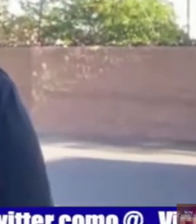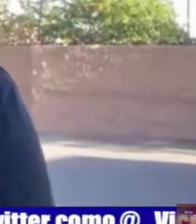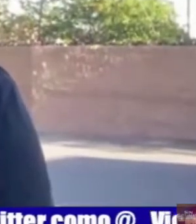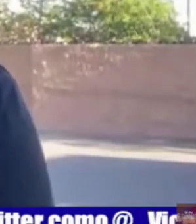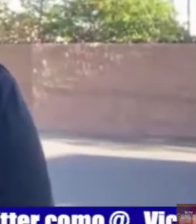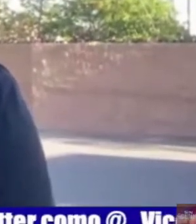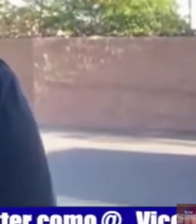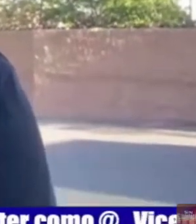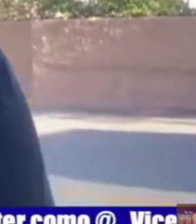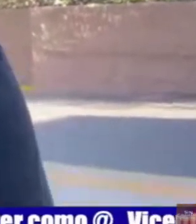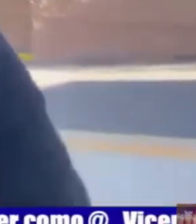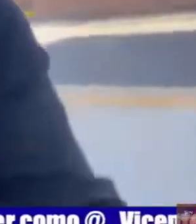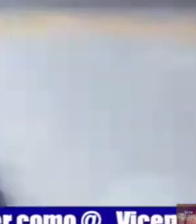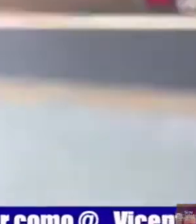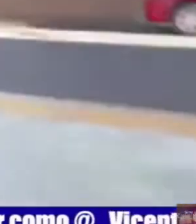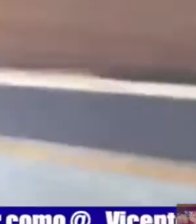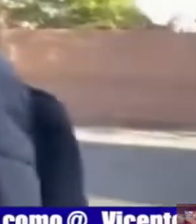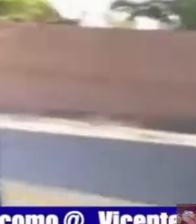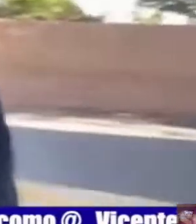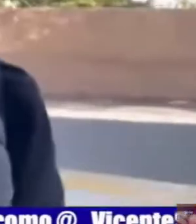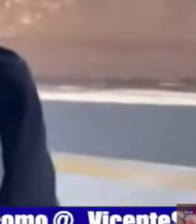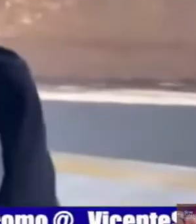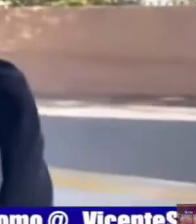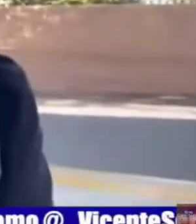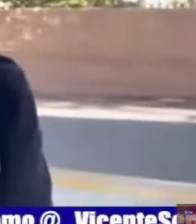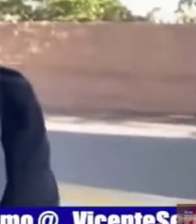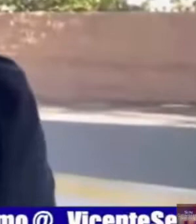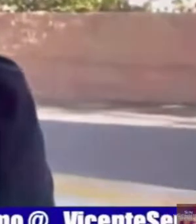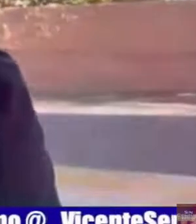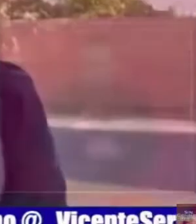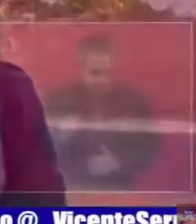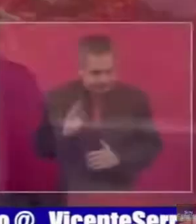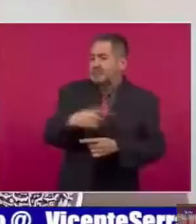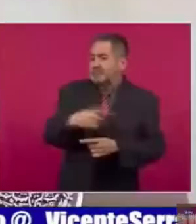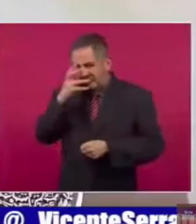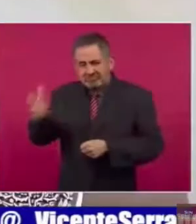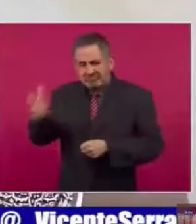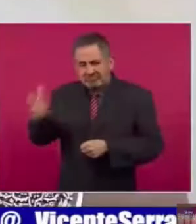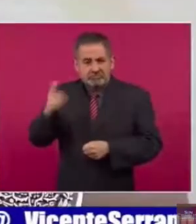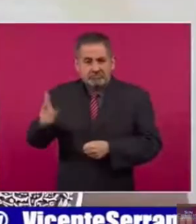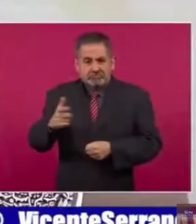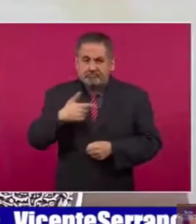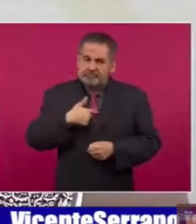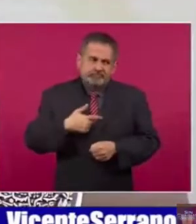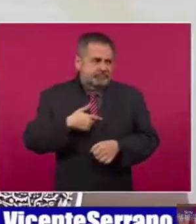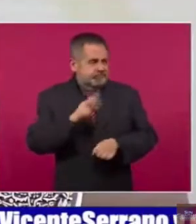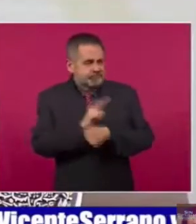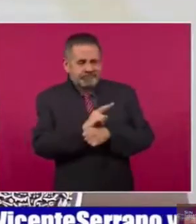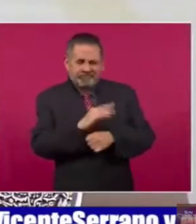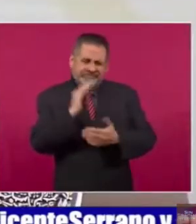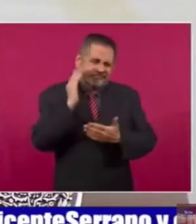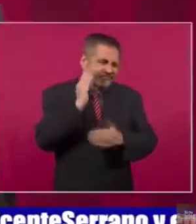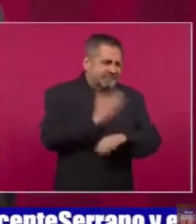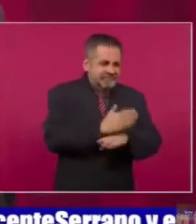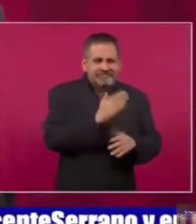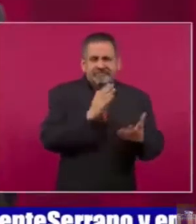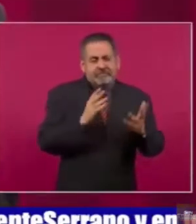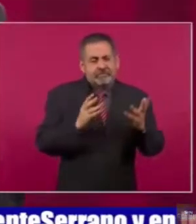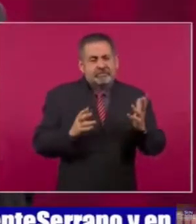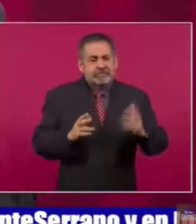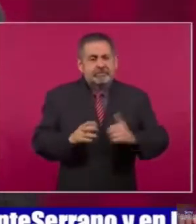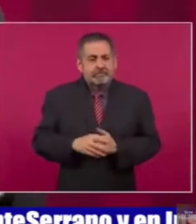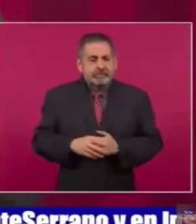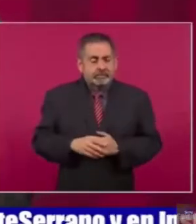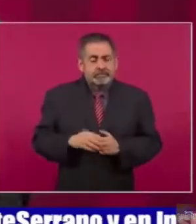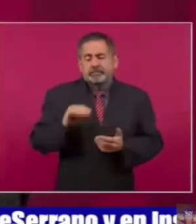El presidente dijo en la mañanera, le ofrezco una disculpa a la gente que nos está viendo porque se viene el